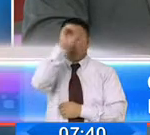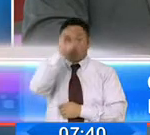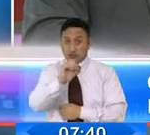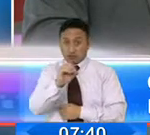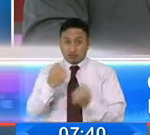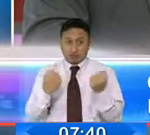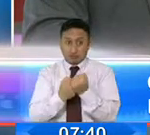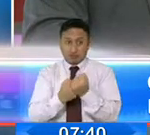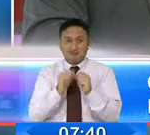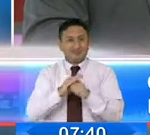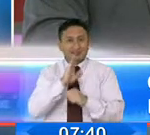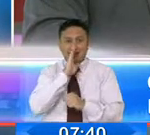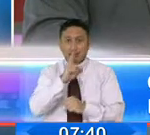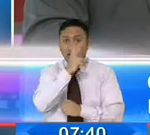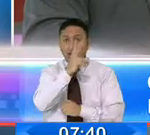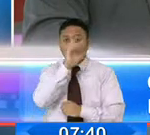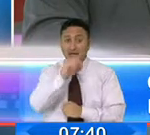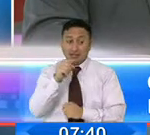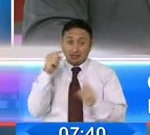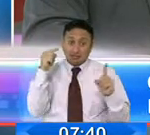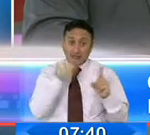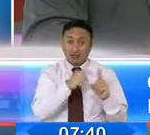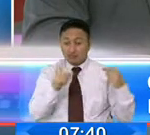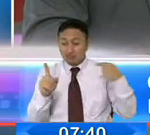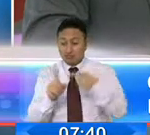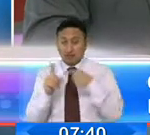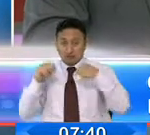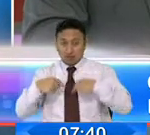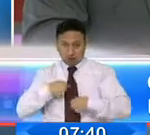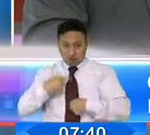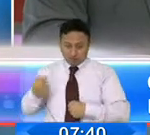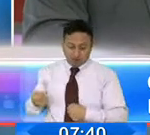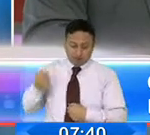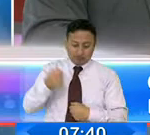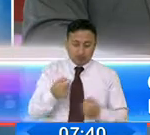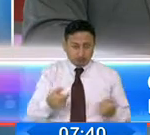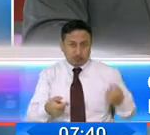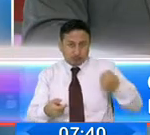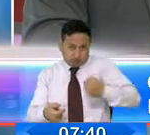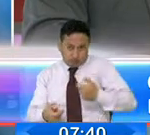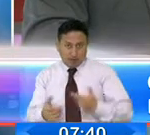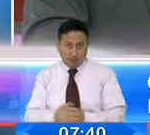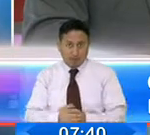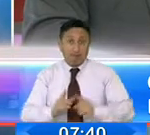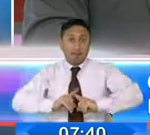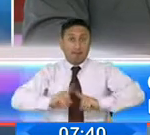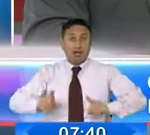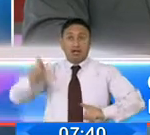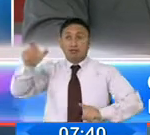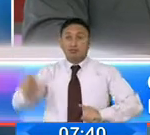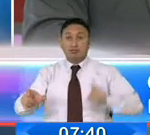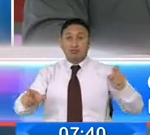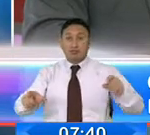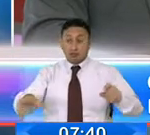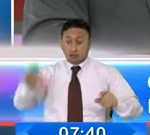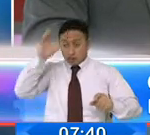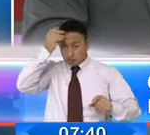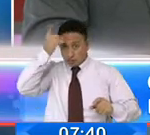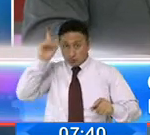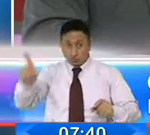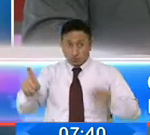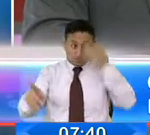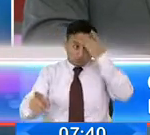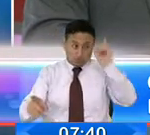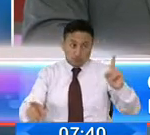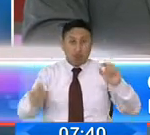siempre el 20% va a ser la contraparte que ponga el emprendedor. Sí, claro. Sin embargo, el emprendedor tiene la opción de acceder a estos